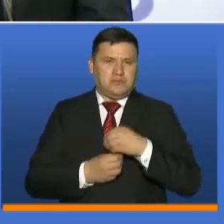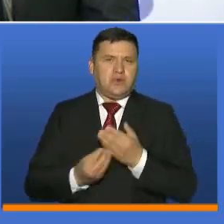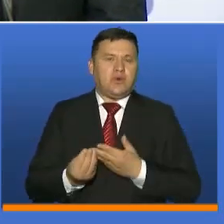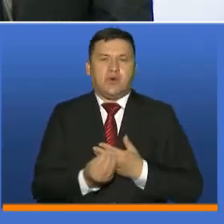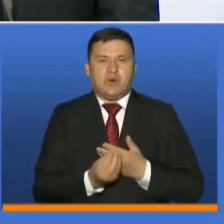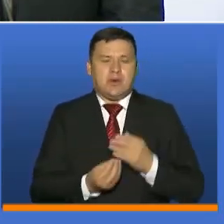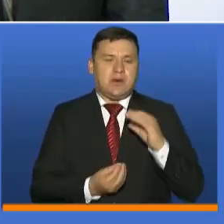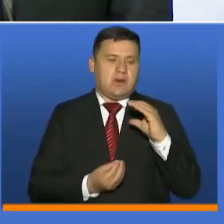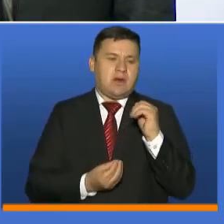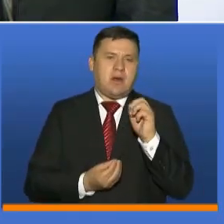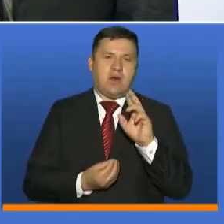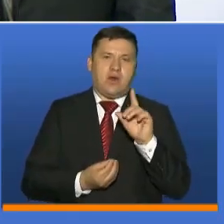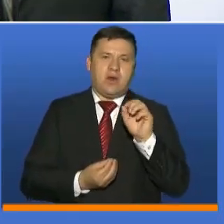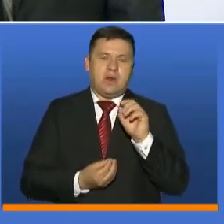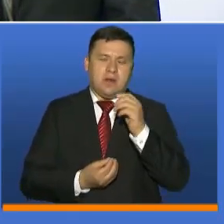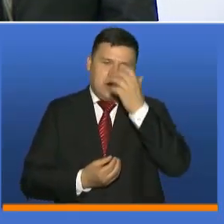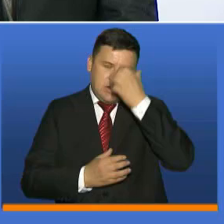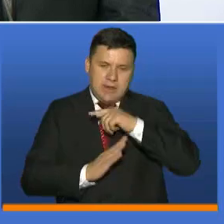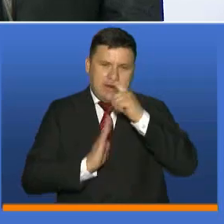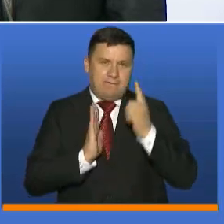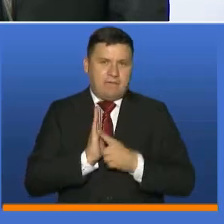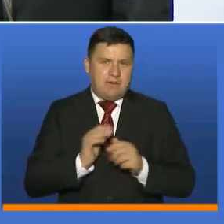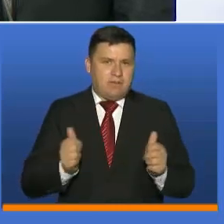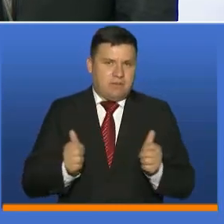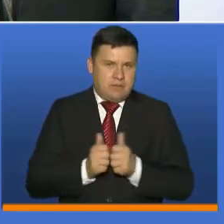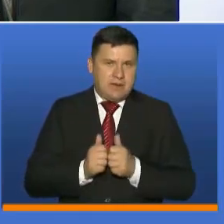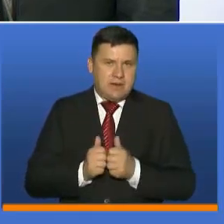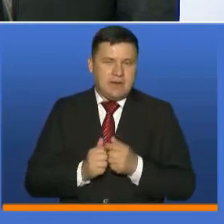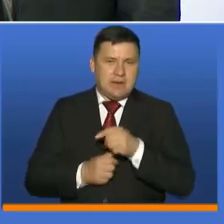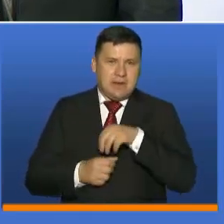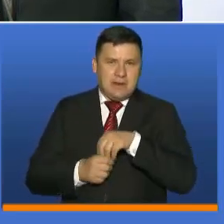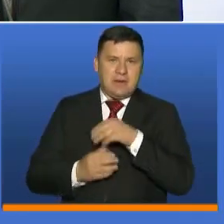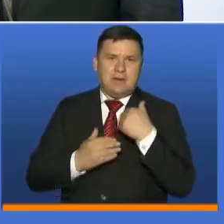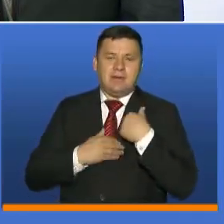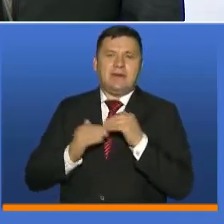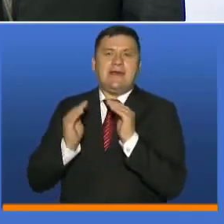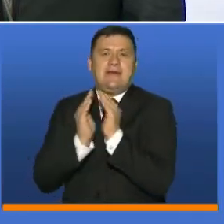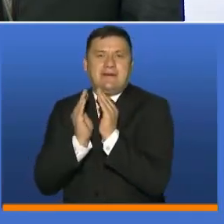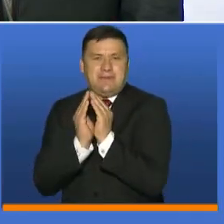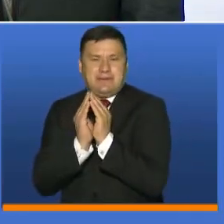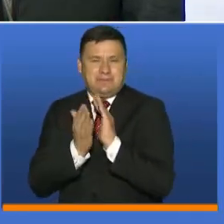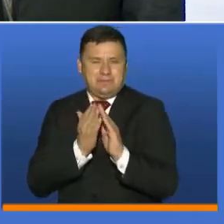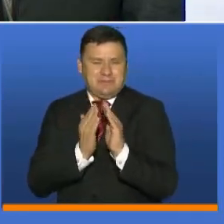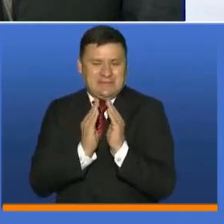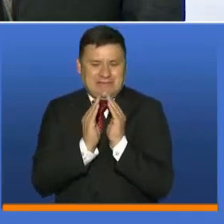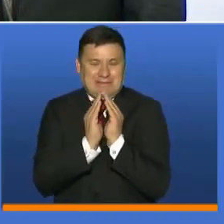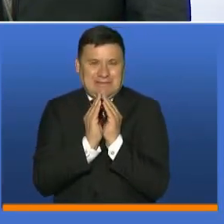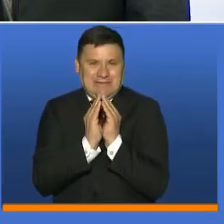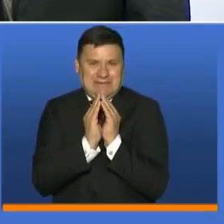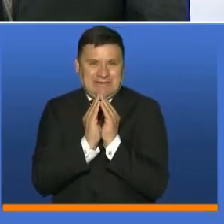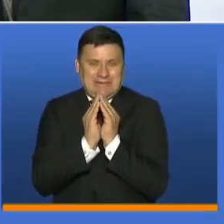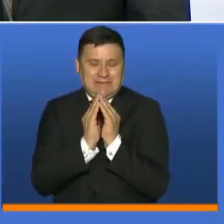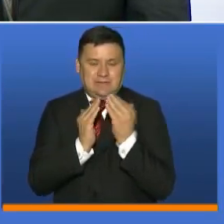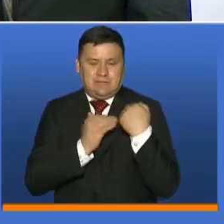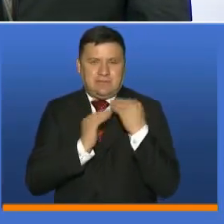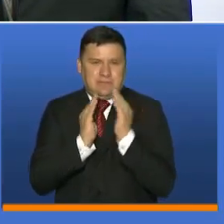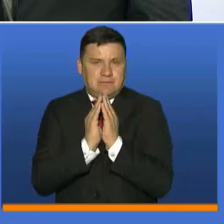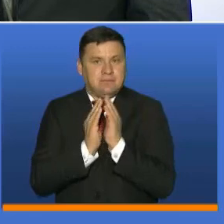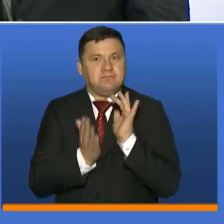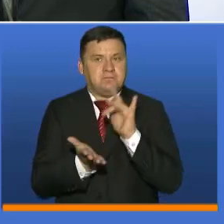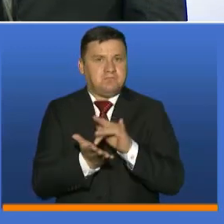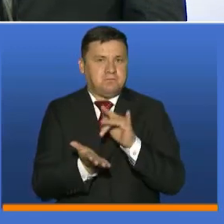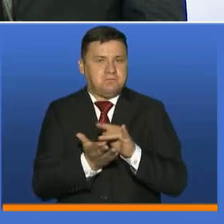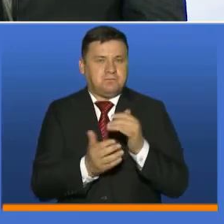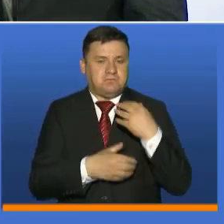consejera Carolina, con la directora del ICBF, con el apoyo de Ignacio Gaitán, entregándole alimentos a esta comunidad, pero sobre todo poniendo